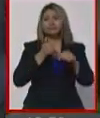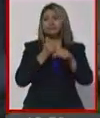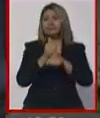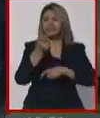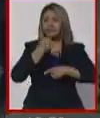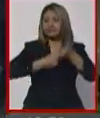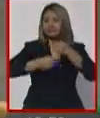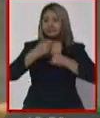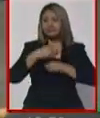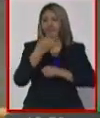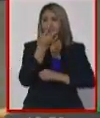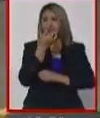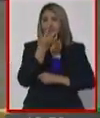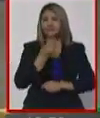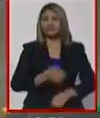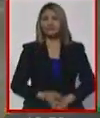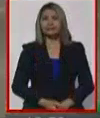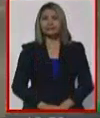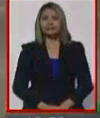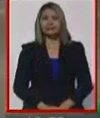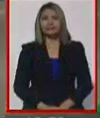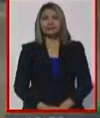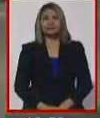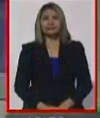delito de tráfico de sustancias controladas.